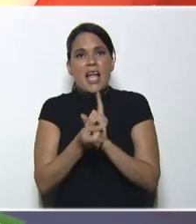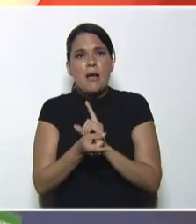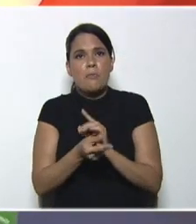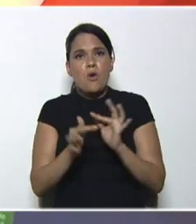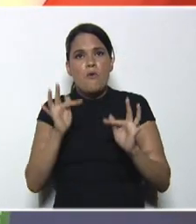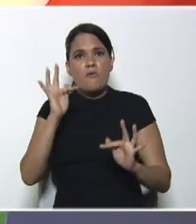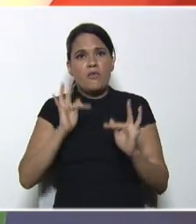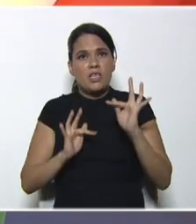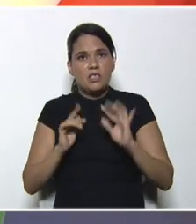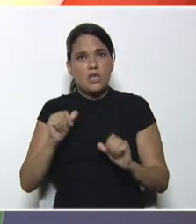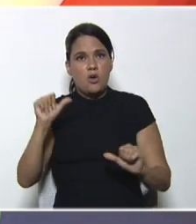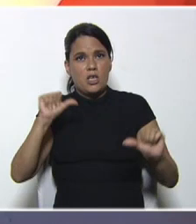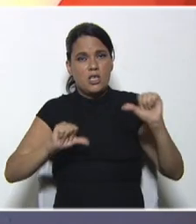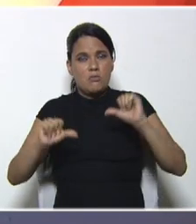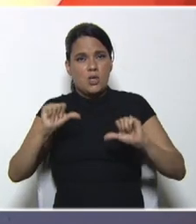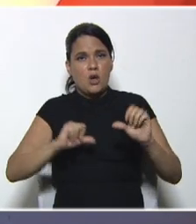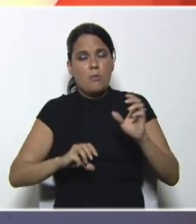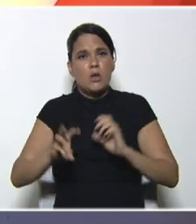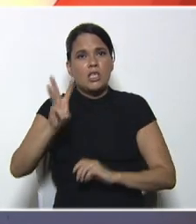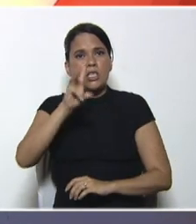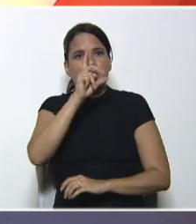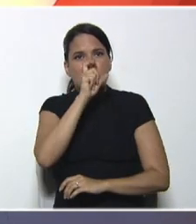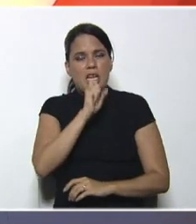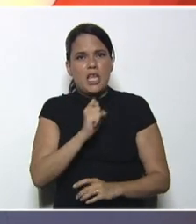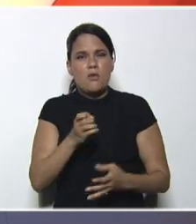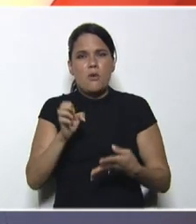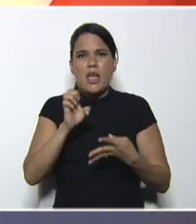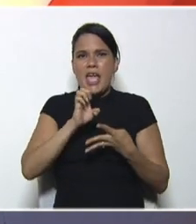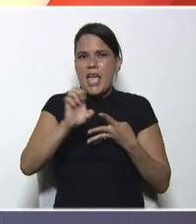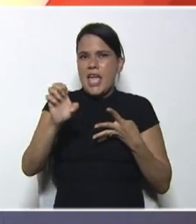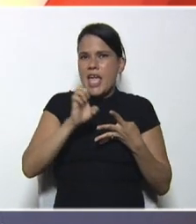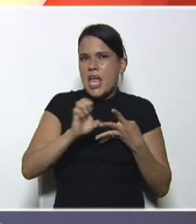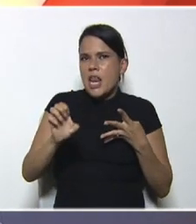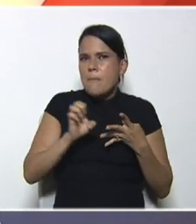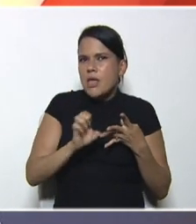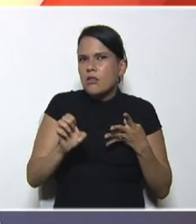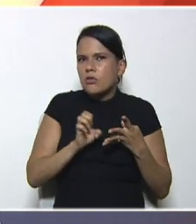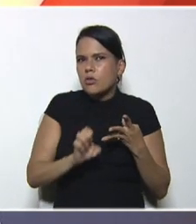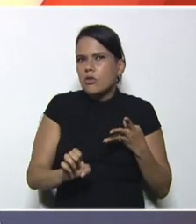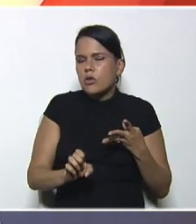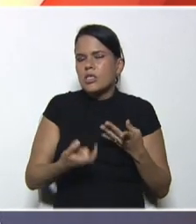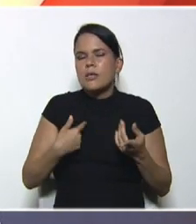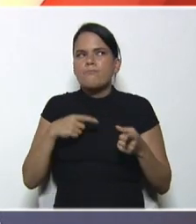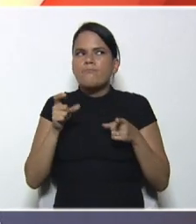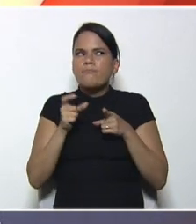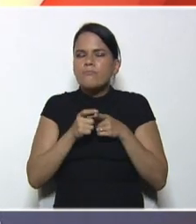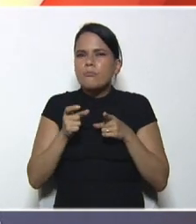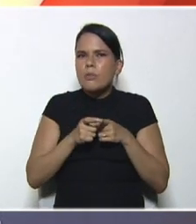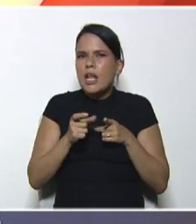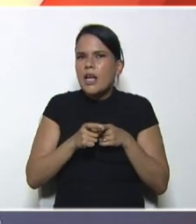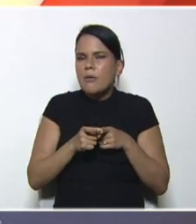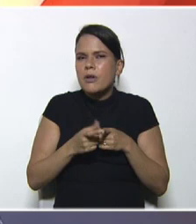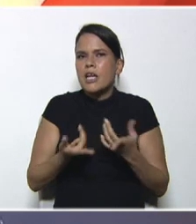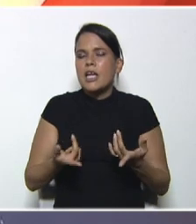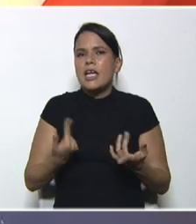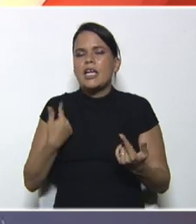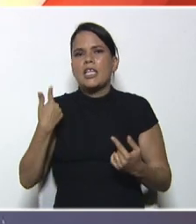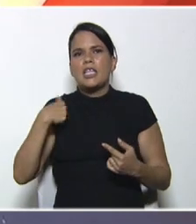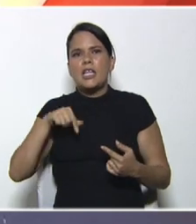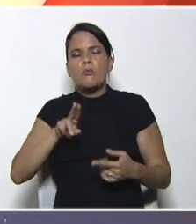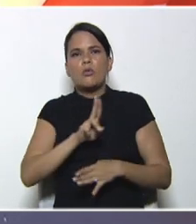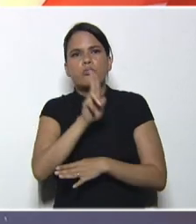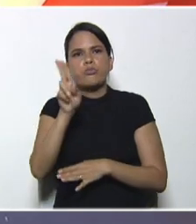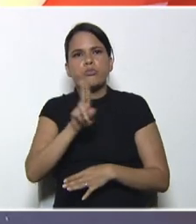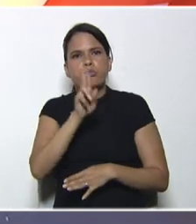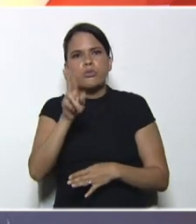en tercer año vamos a hablar de ciertos elementos y ciertas palabras y términos que debemos dominar